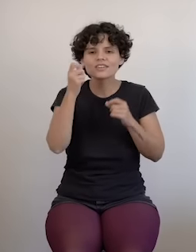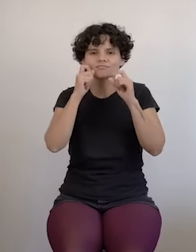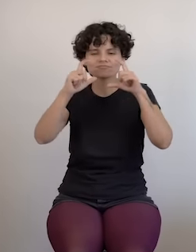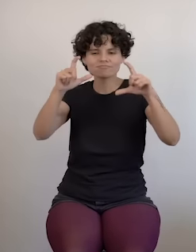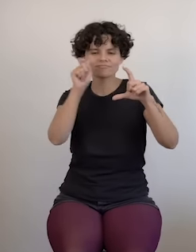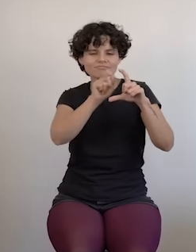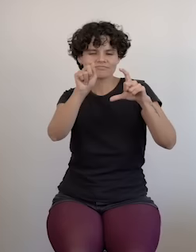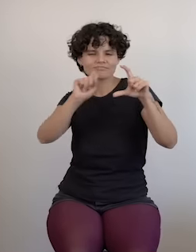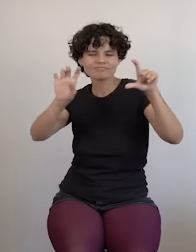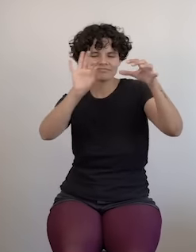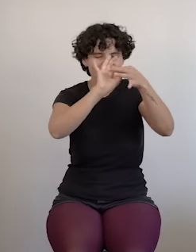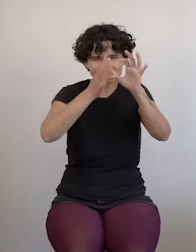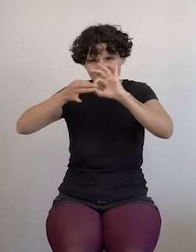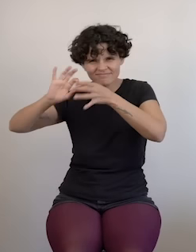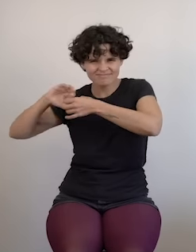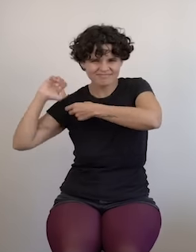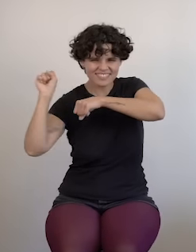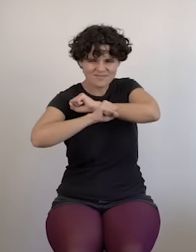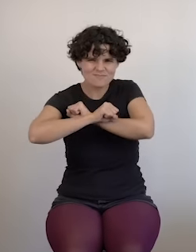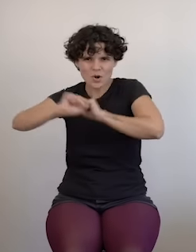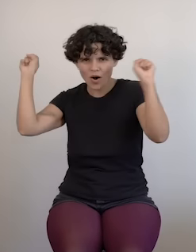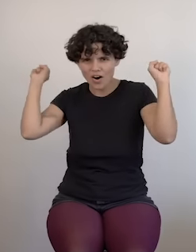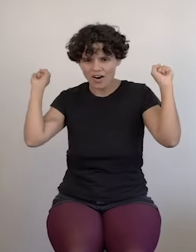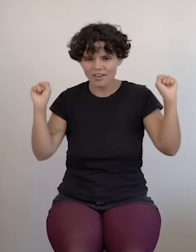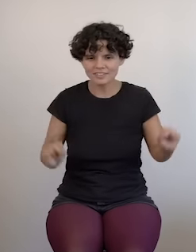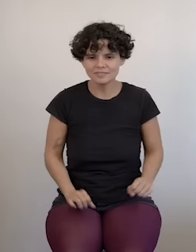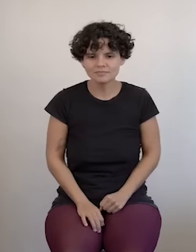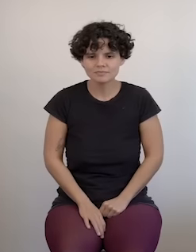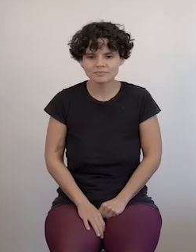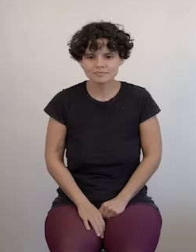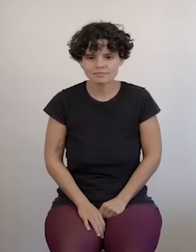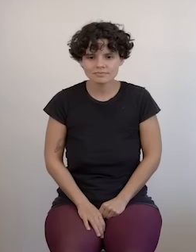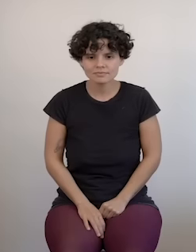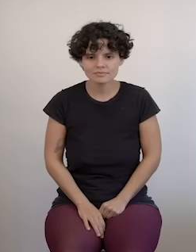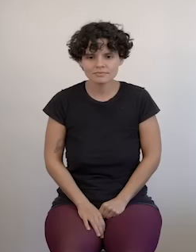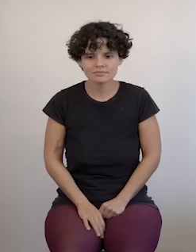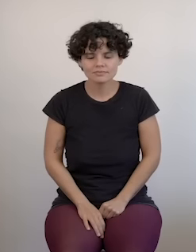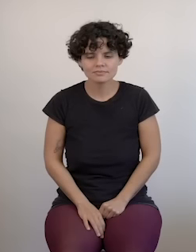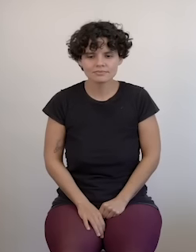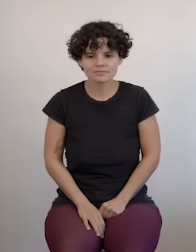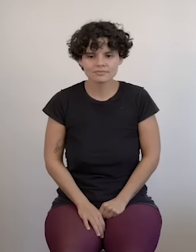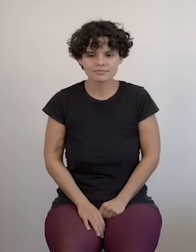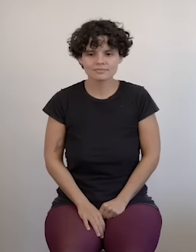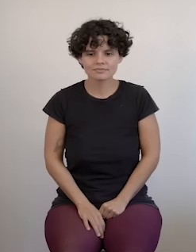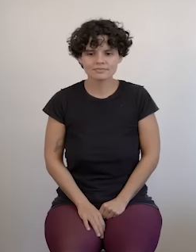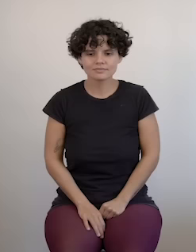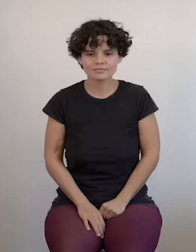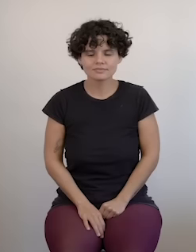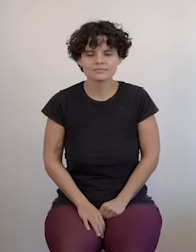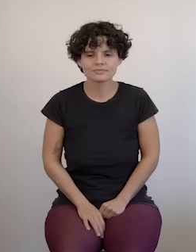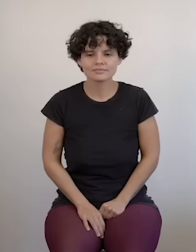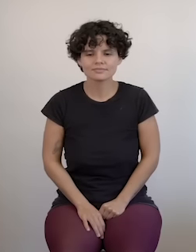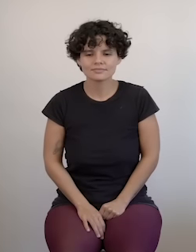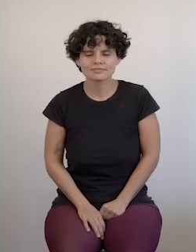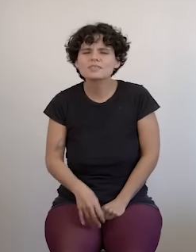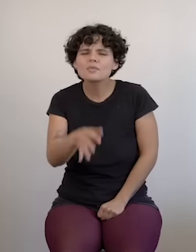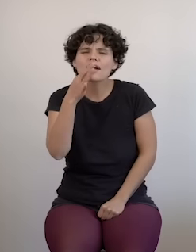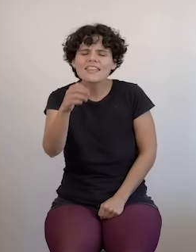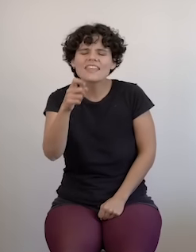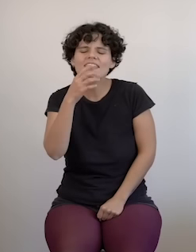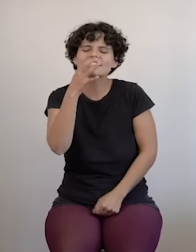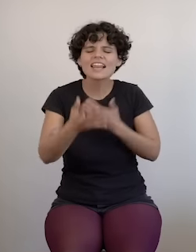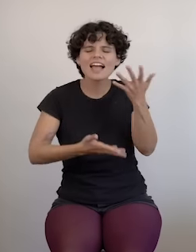un verso rompo todas las cadenas. Bueno. El que canta el mal espanta. Pone la JC ahí, ¿qué